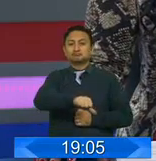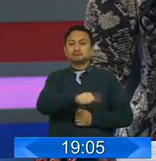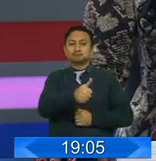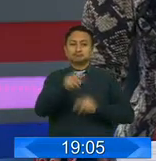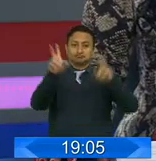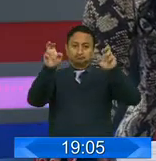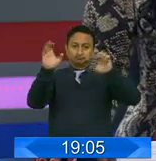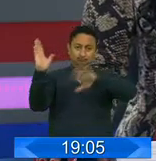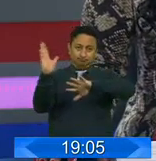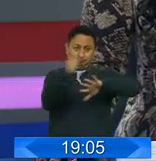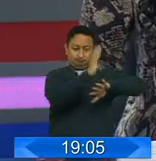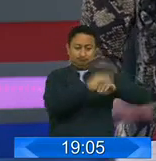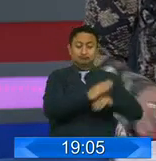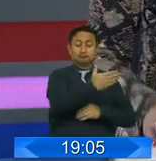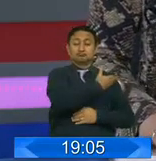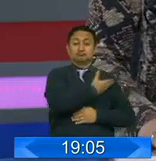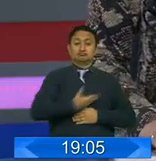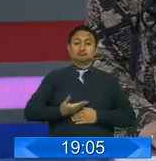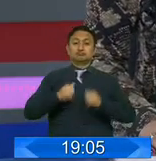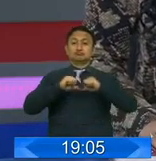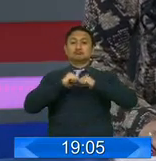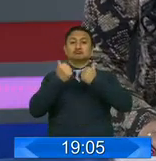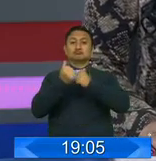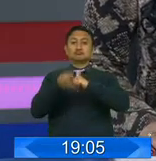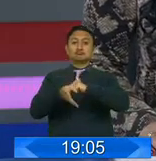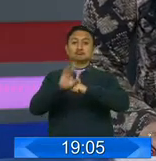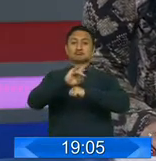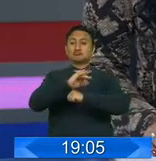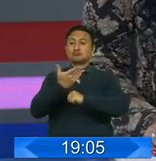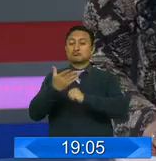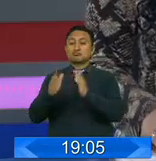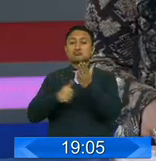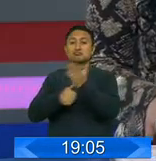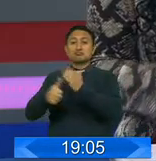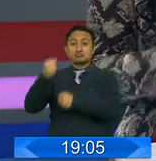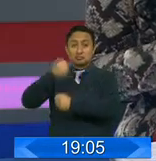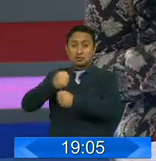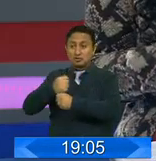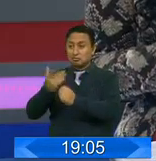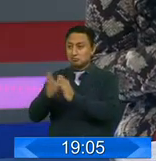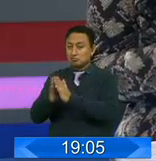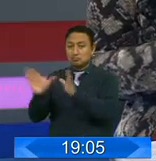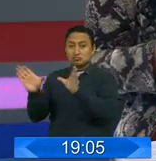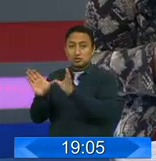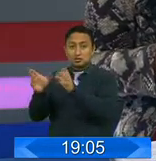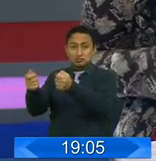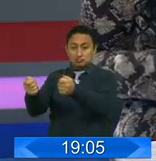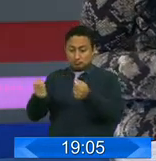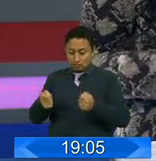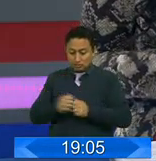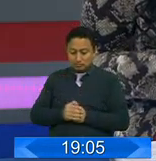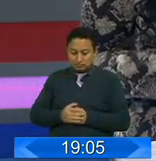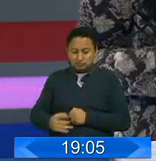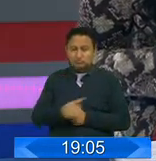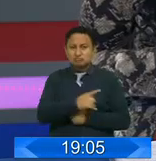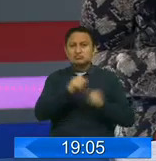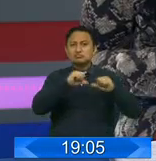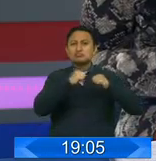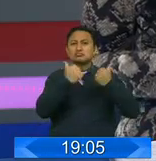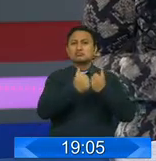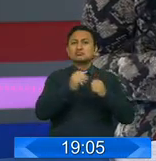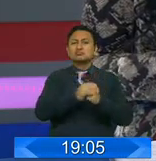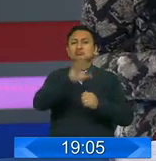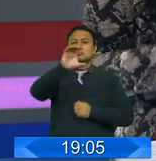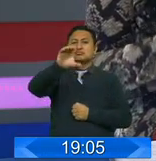tema, la presidenta de la Asamblea Nacional solicitó un certificado al Ministerio de Trabajo para determinar la situación legal del legislador